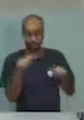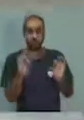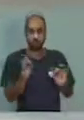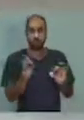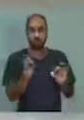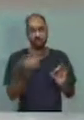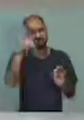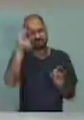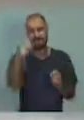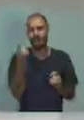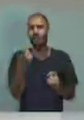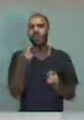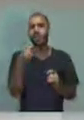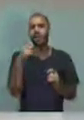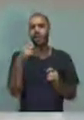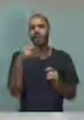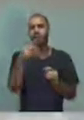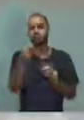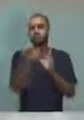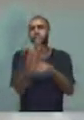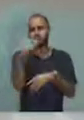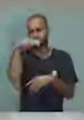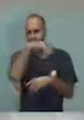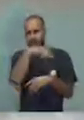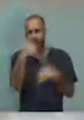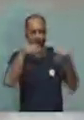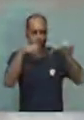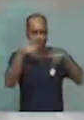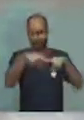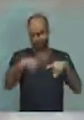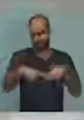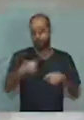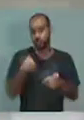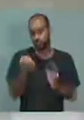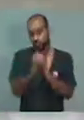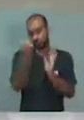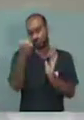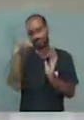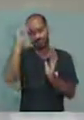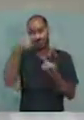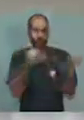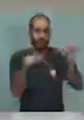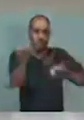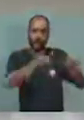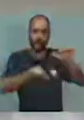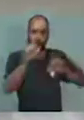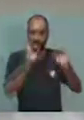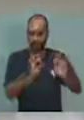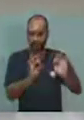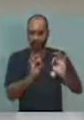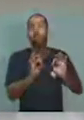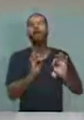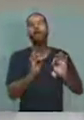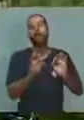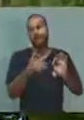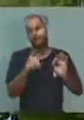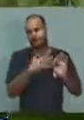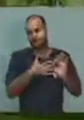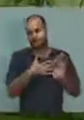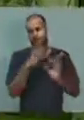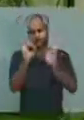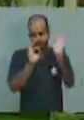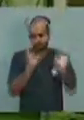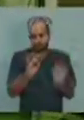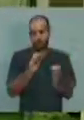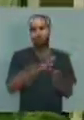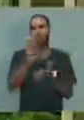biotecnología. Entonces, nosotros, soy graduado de bioquímica y biología molecular y tiene que ver el trabajo con las moléculas y se puede orientar parte de ese trabajo